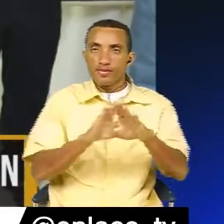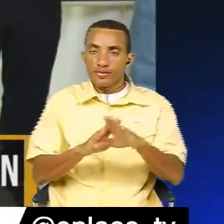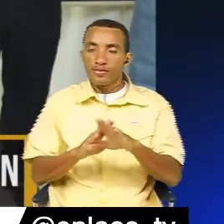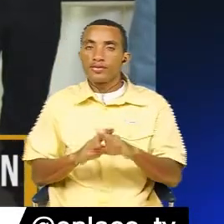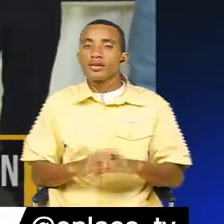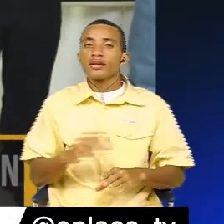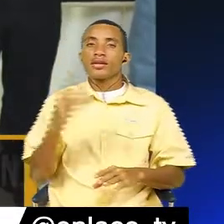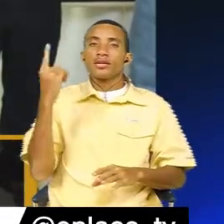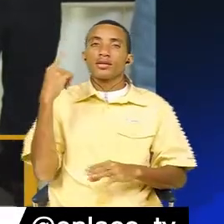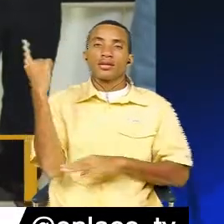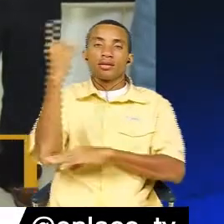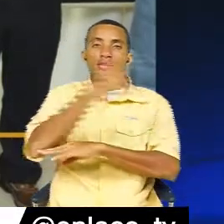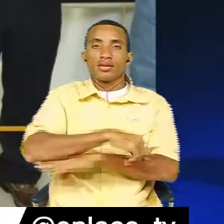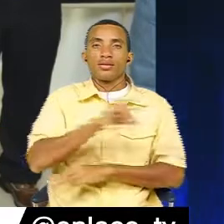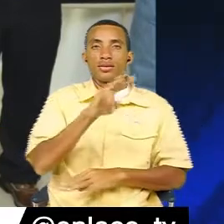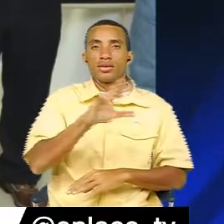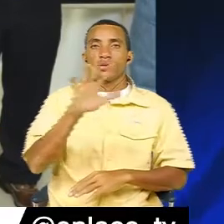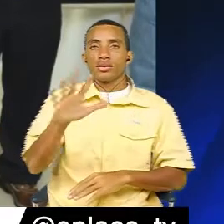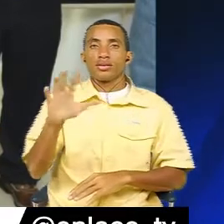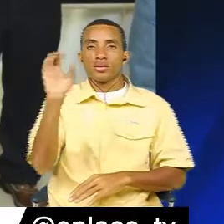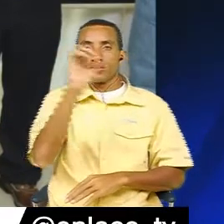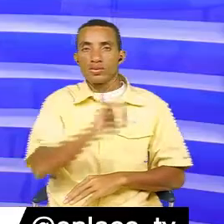día 25 de octubre en la ciudad de Bogotá.